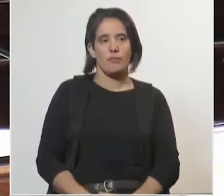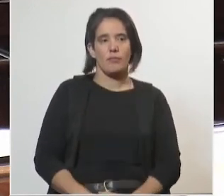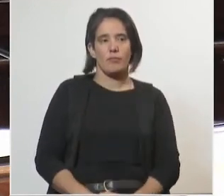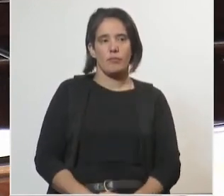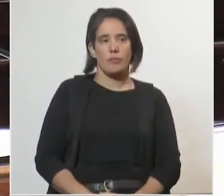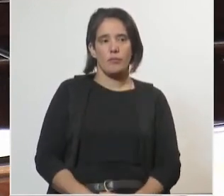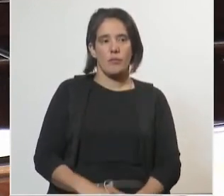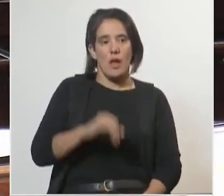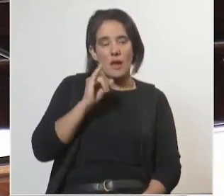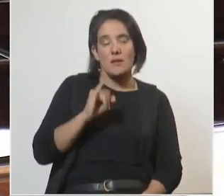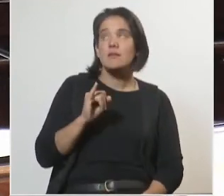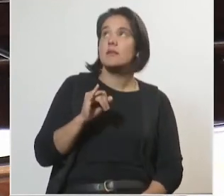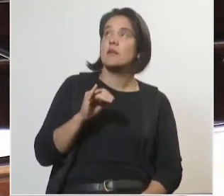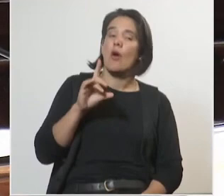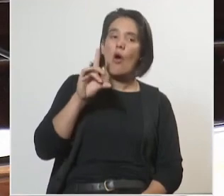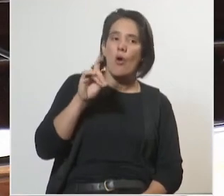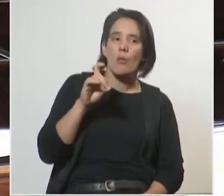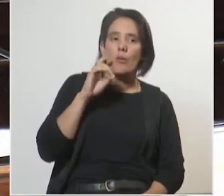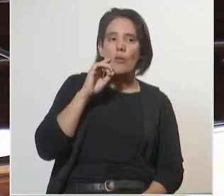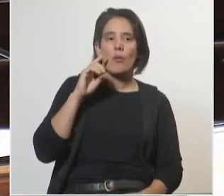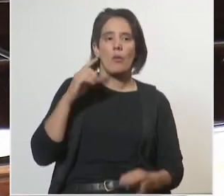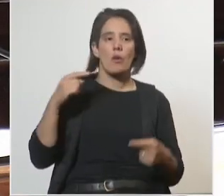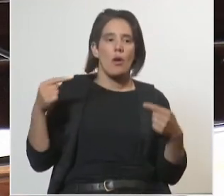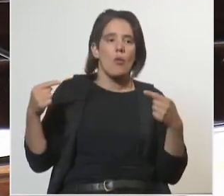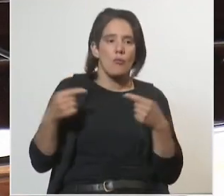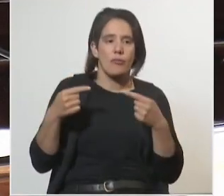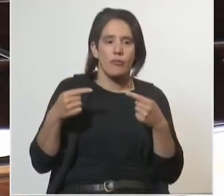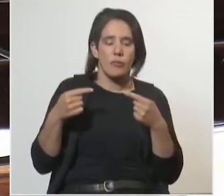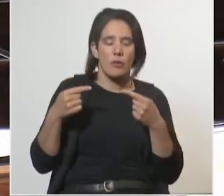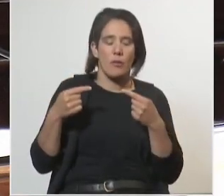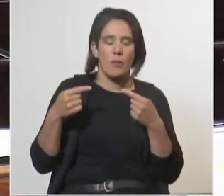Y claro que en los enfrentamientos